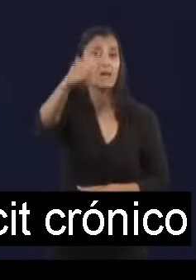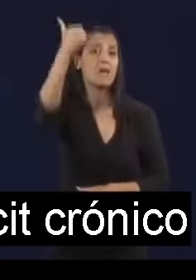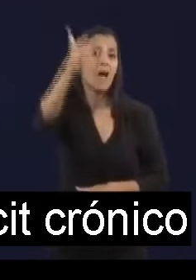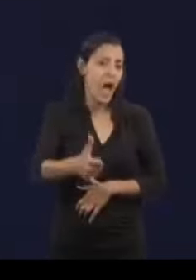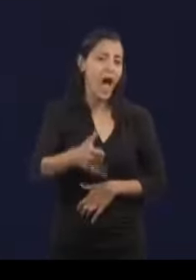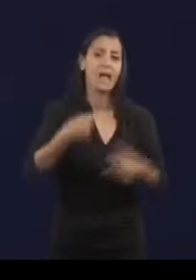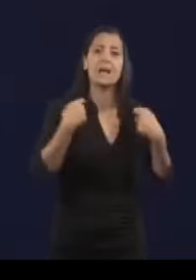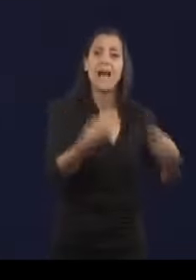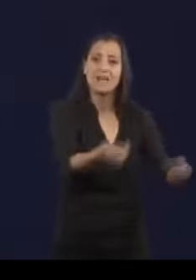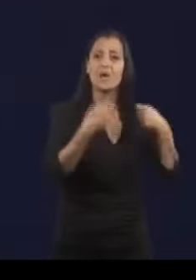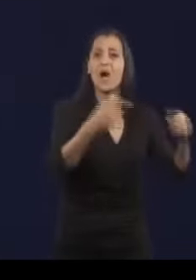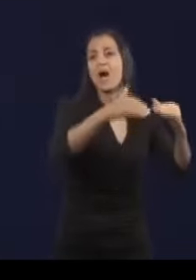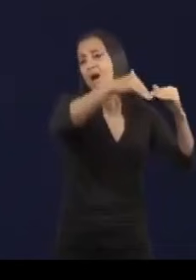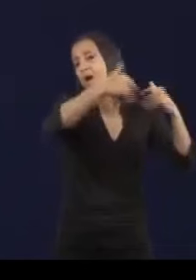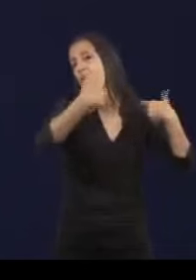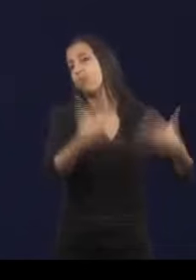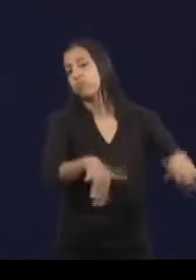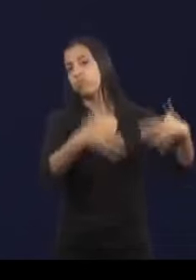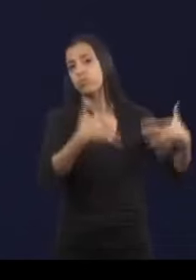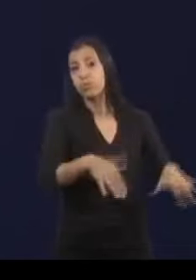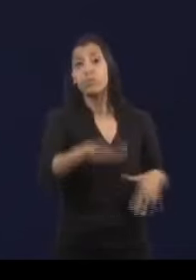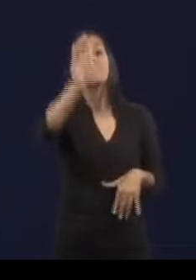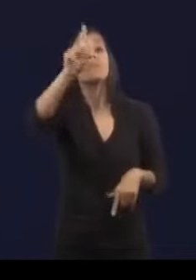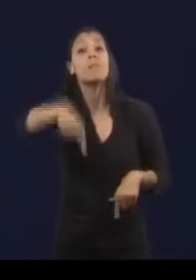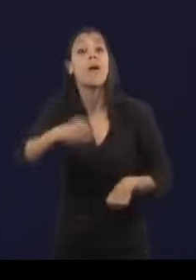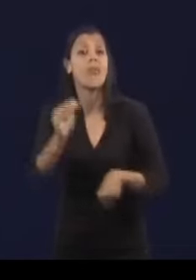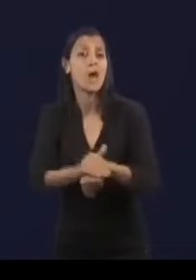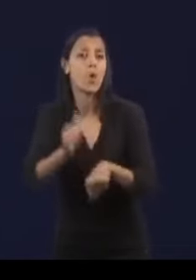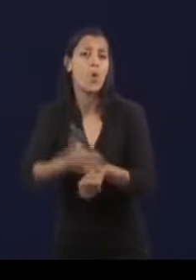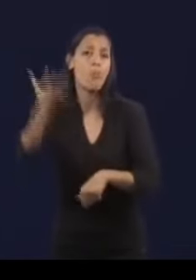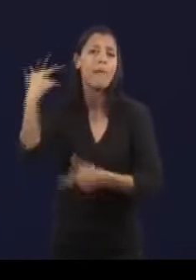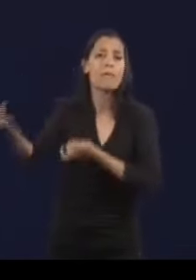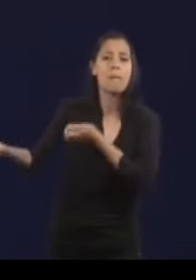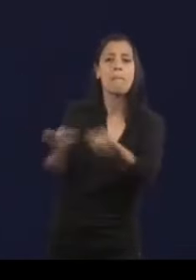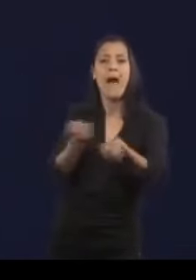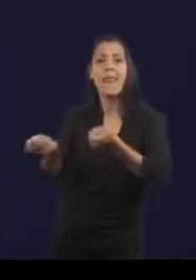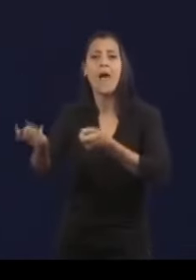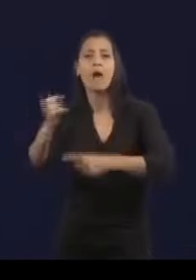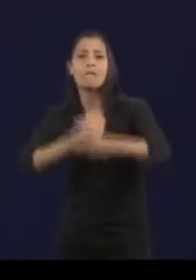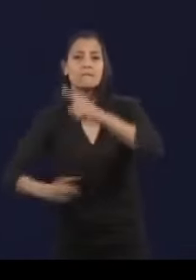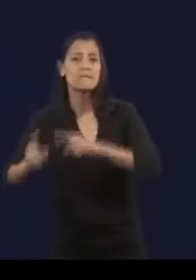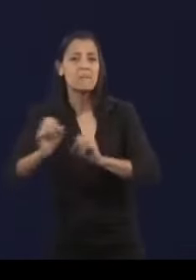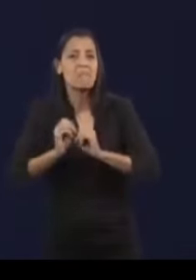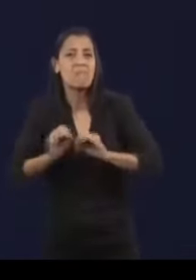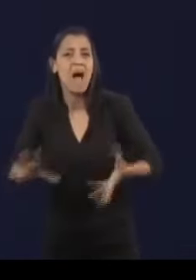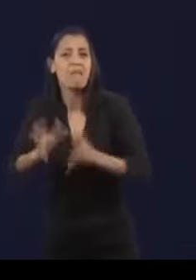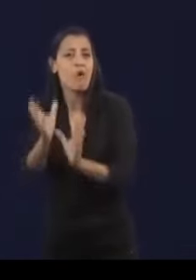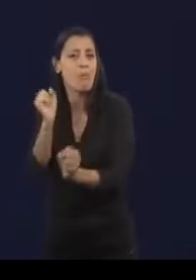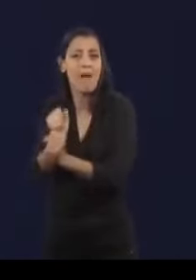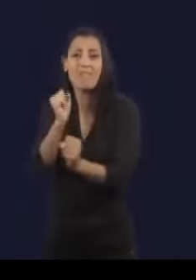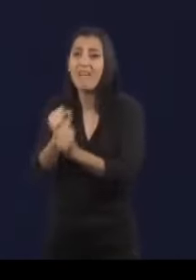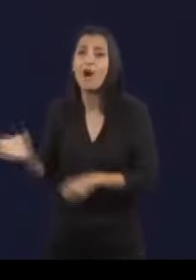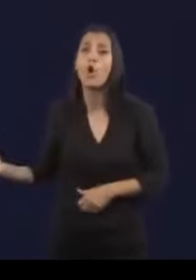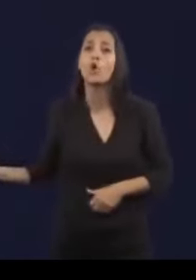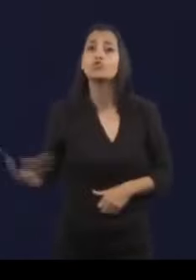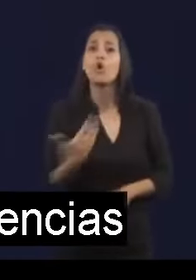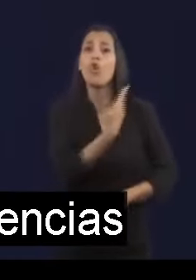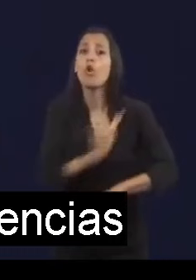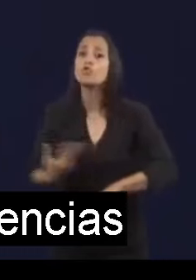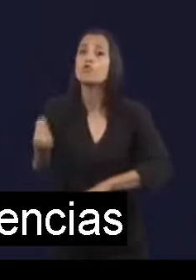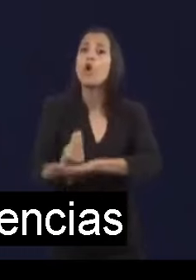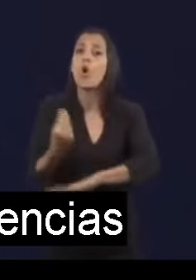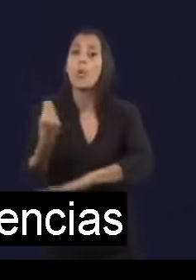déficit crónico a raíz de las desastrosas gestiones que llevaron a cabo todos y cada uno de los gobiernos